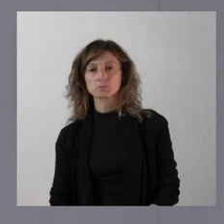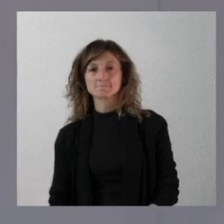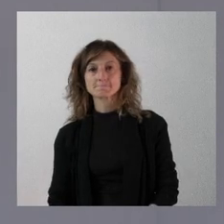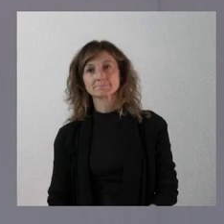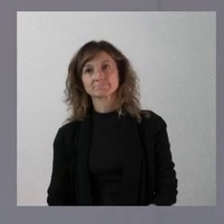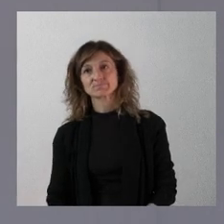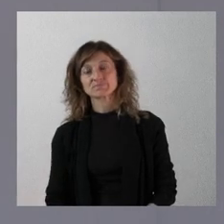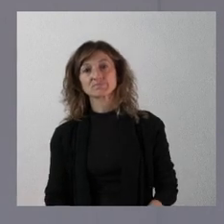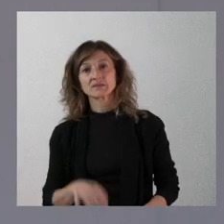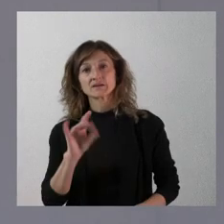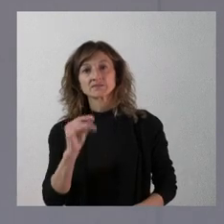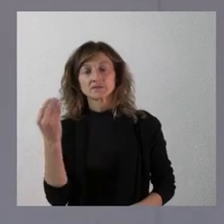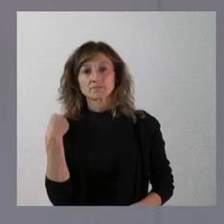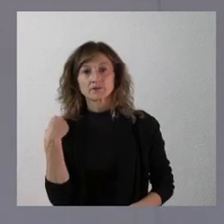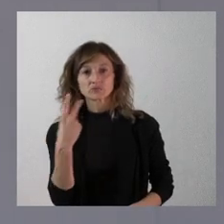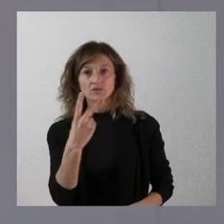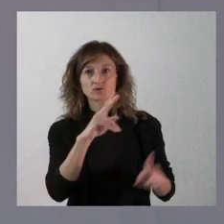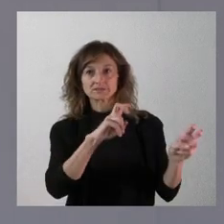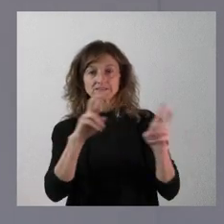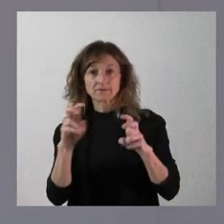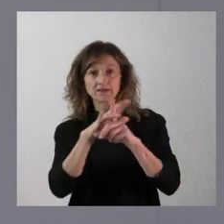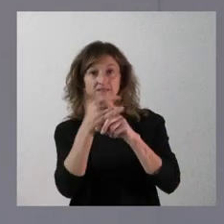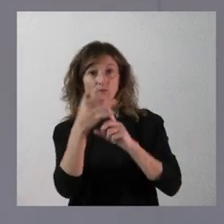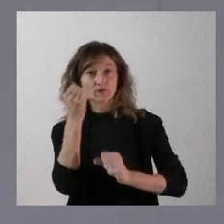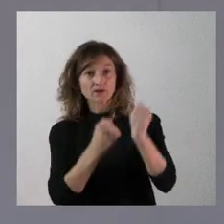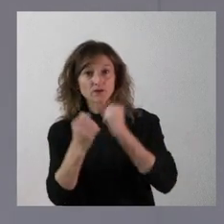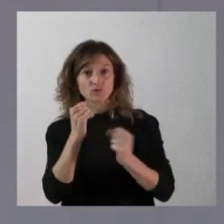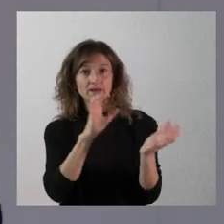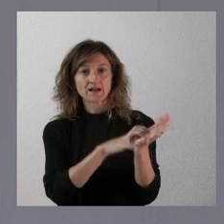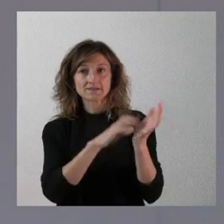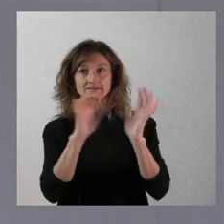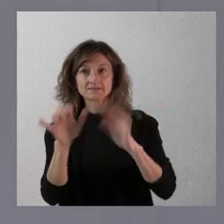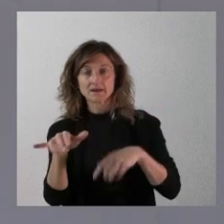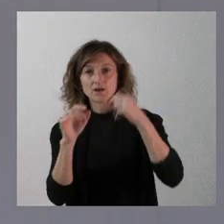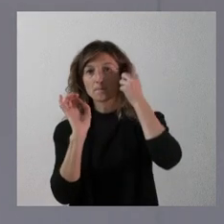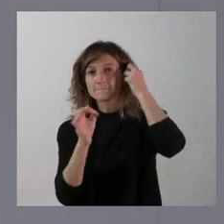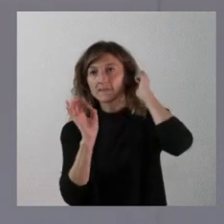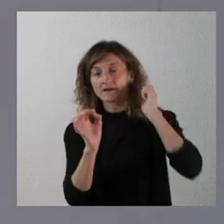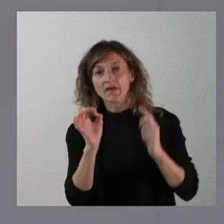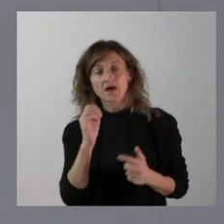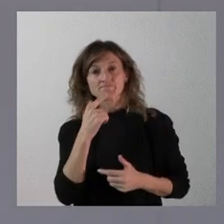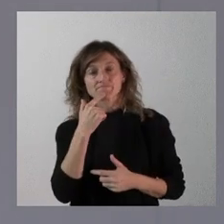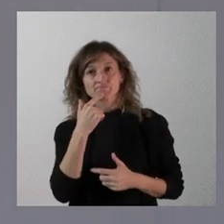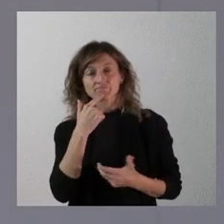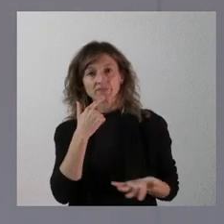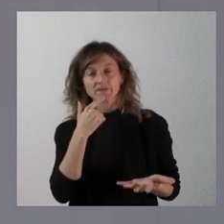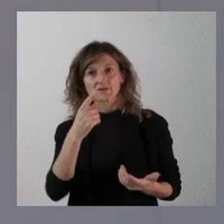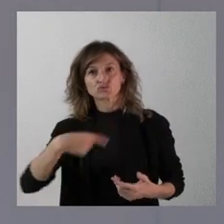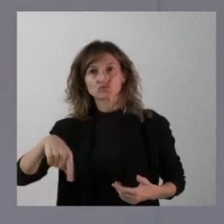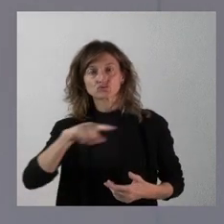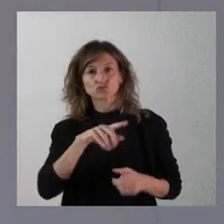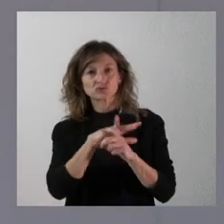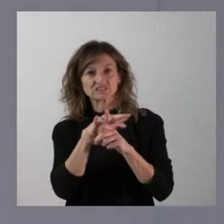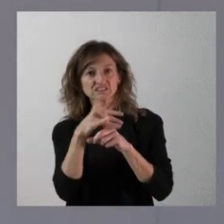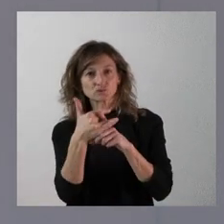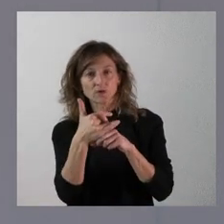semi planteados cuestiones la situación económica de Castilla y león Es verdad nosotros no lo hemos negado y lo hemos hecho siempre que estamos atravesando un